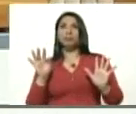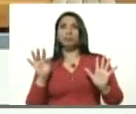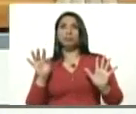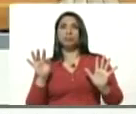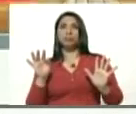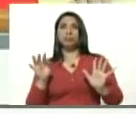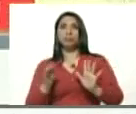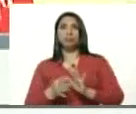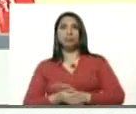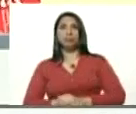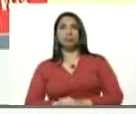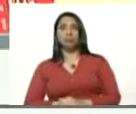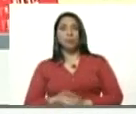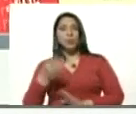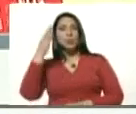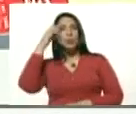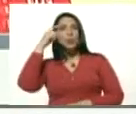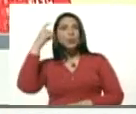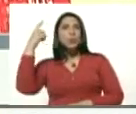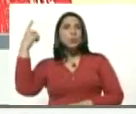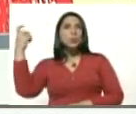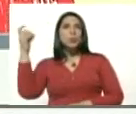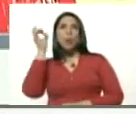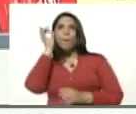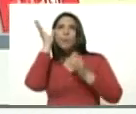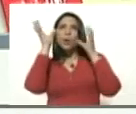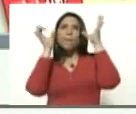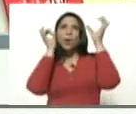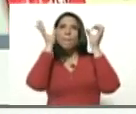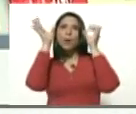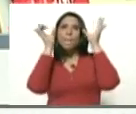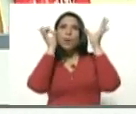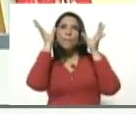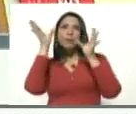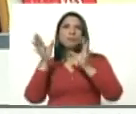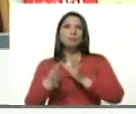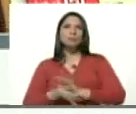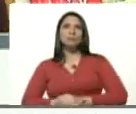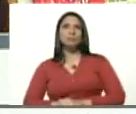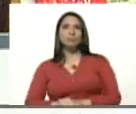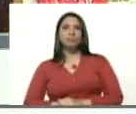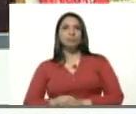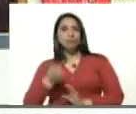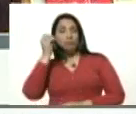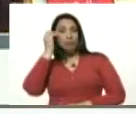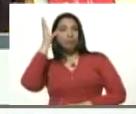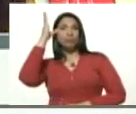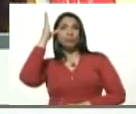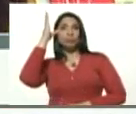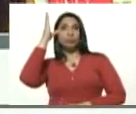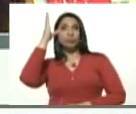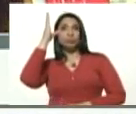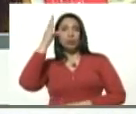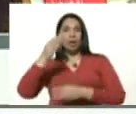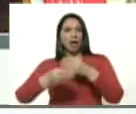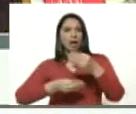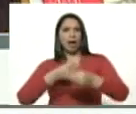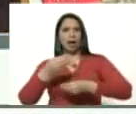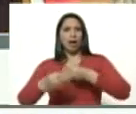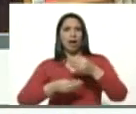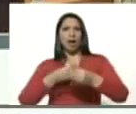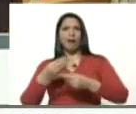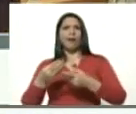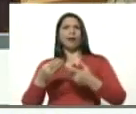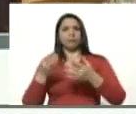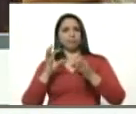la imaginación, la creatividad y la capacidad de ser cronista de lo